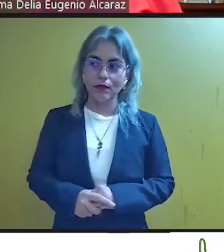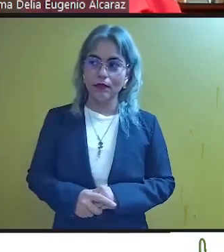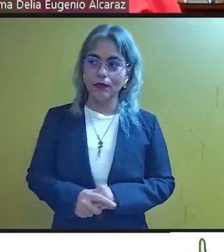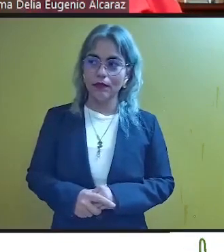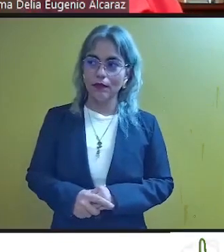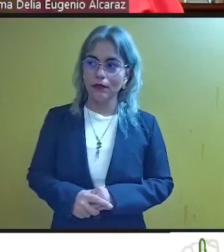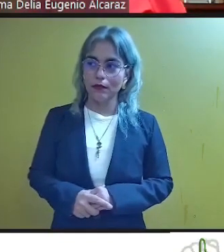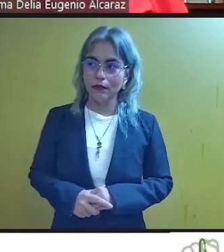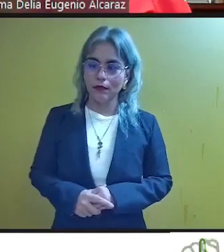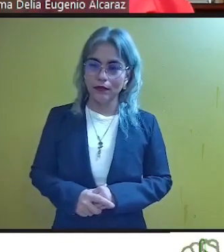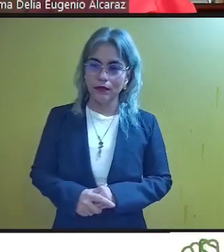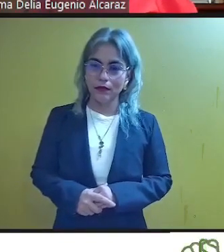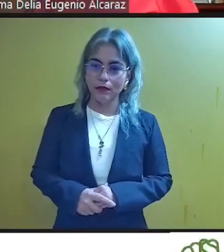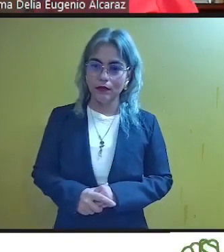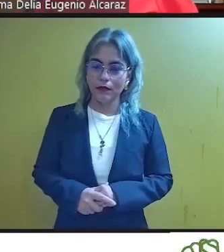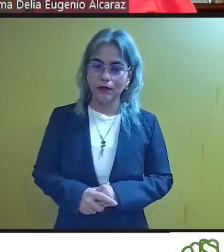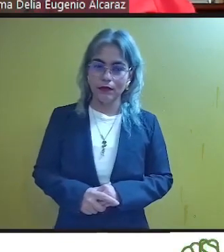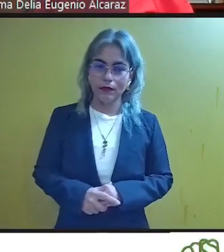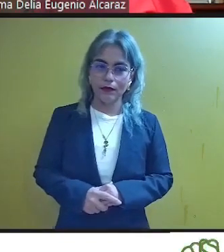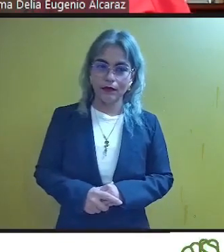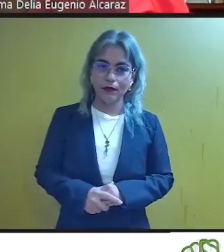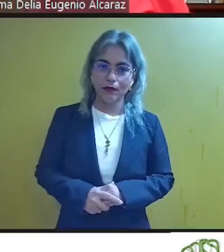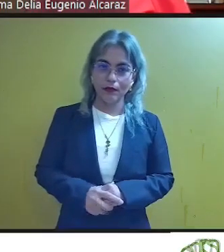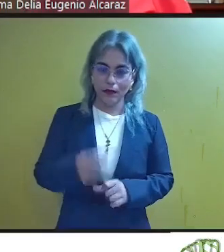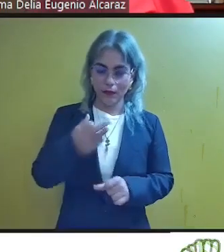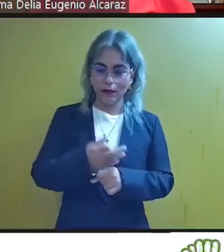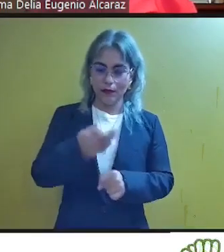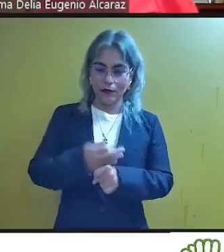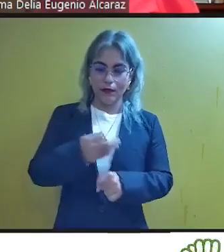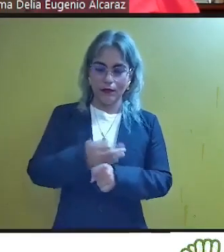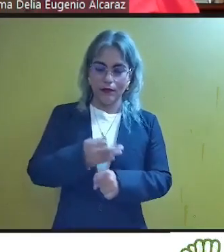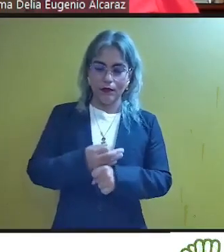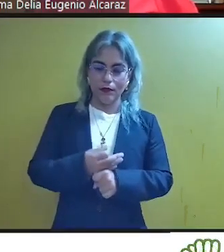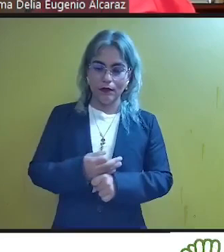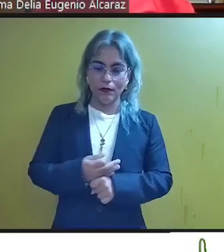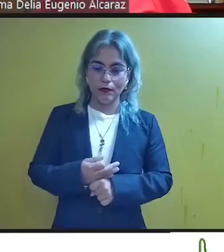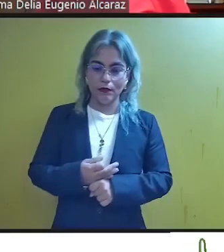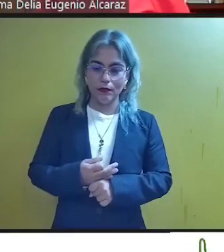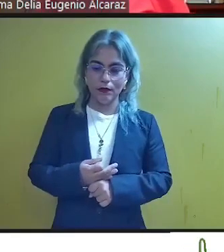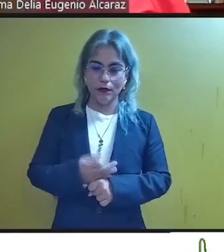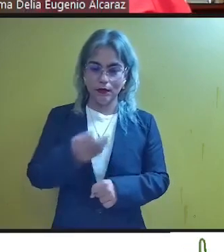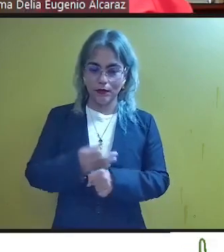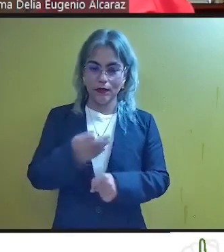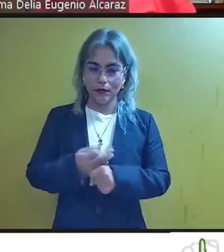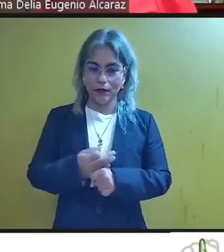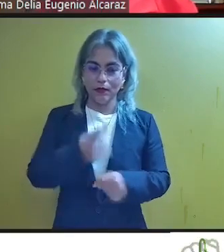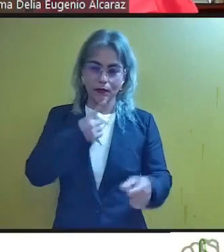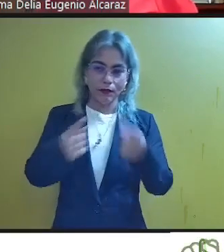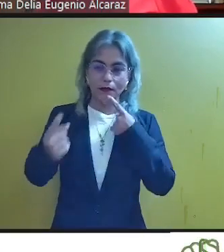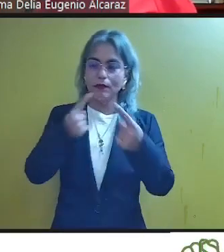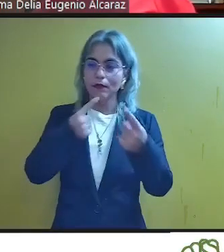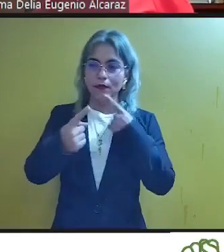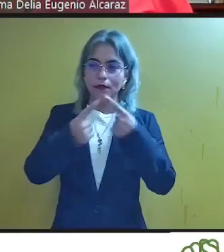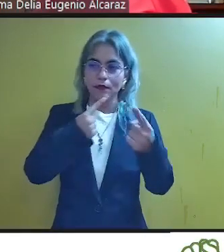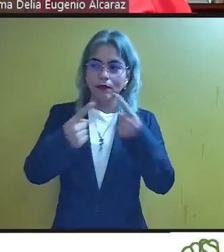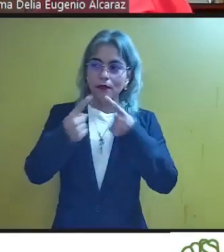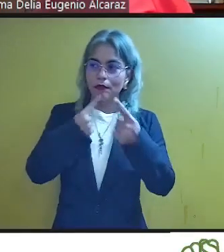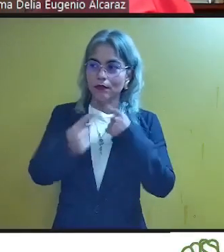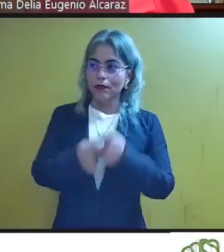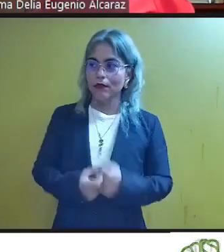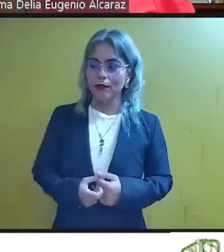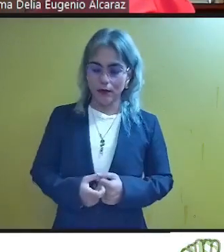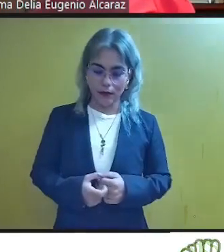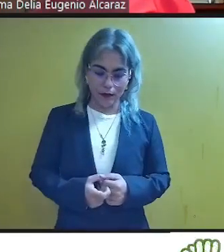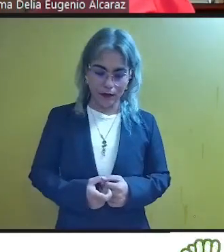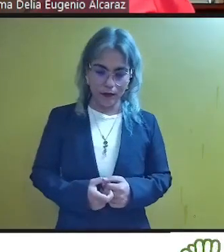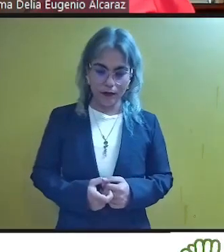en relación al dictamen que ahorita está como punto central de discusión, el de que efectivamente